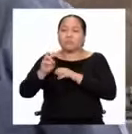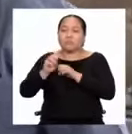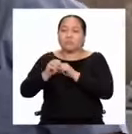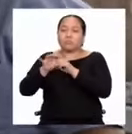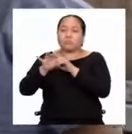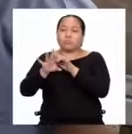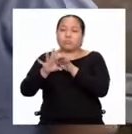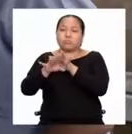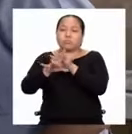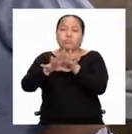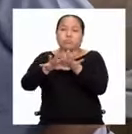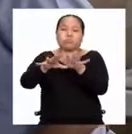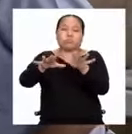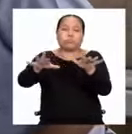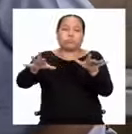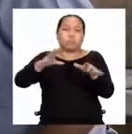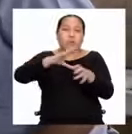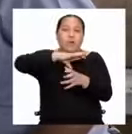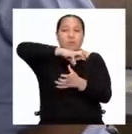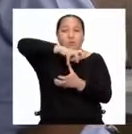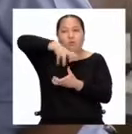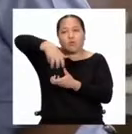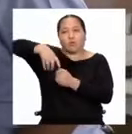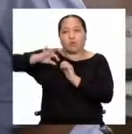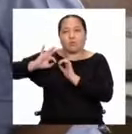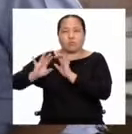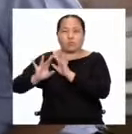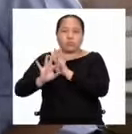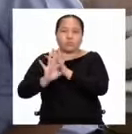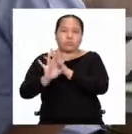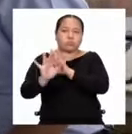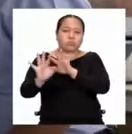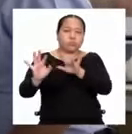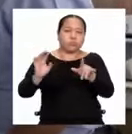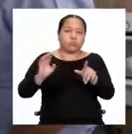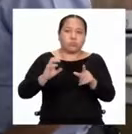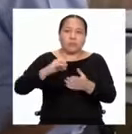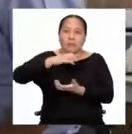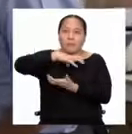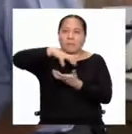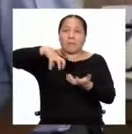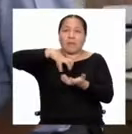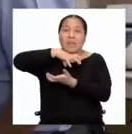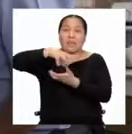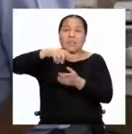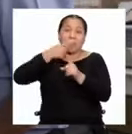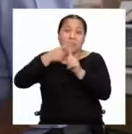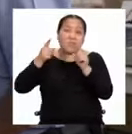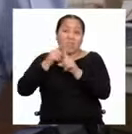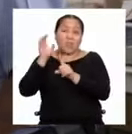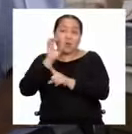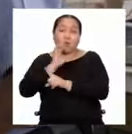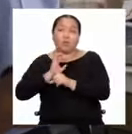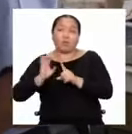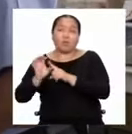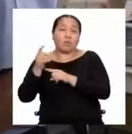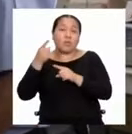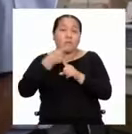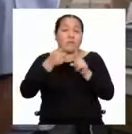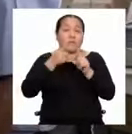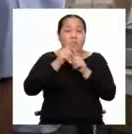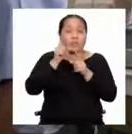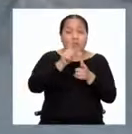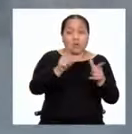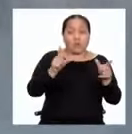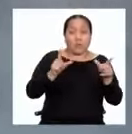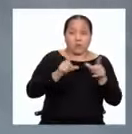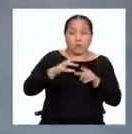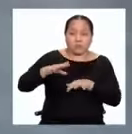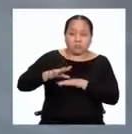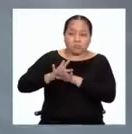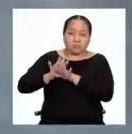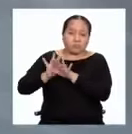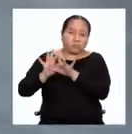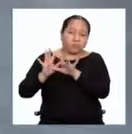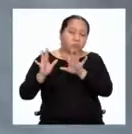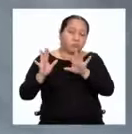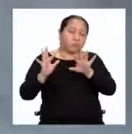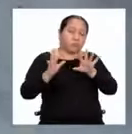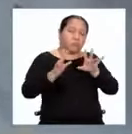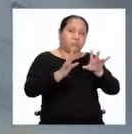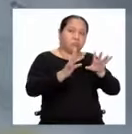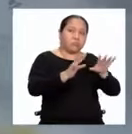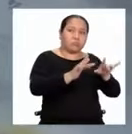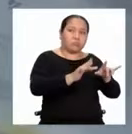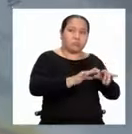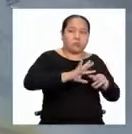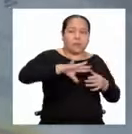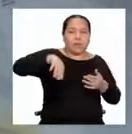mundo durante miles de años, mezclándose en distintas culturas y en distintos lugares, para finalmente ir avanzando durante ¿cuántos